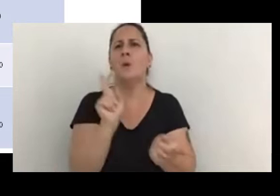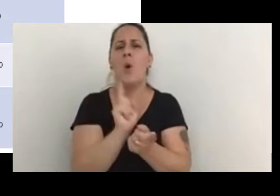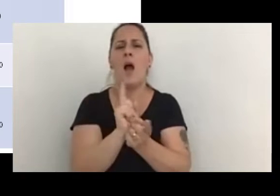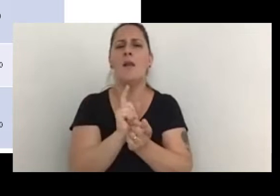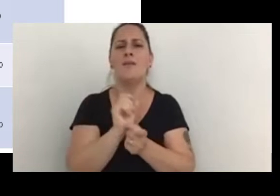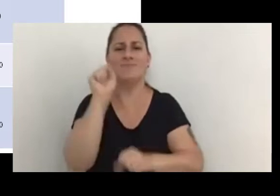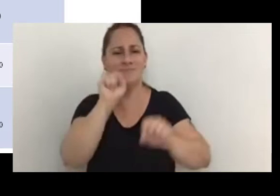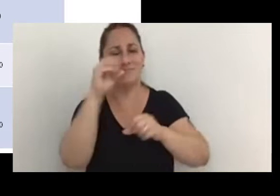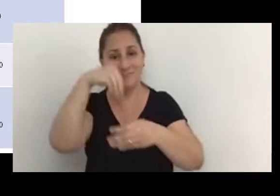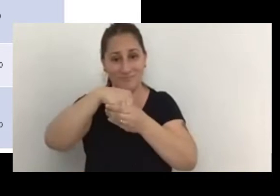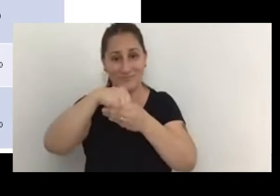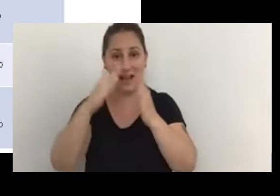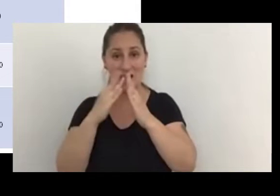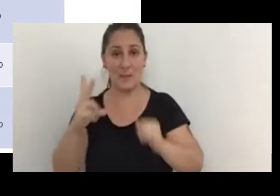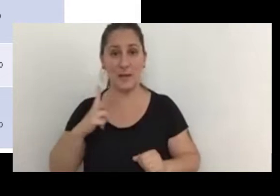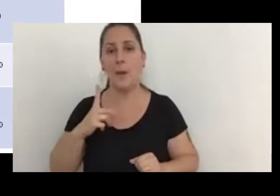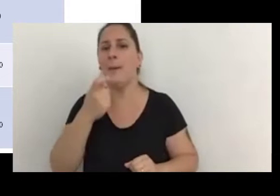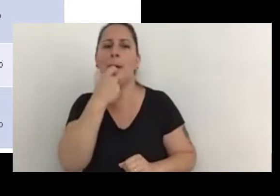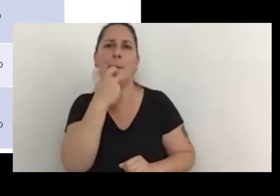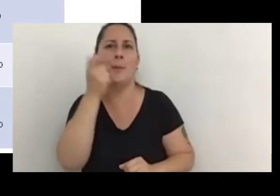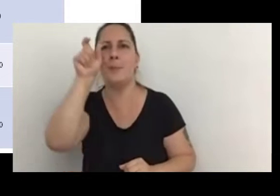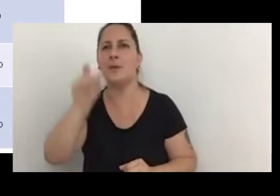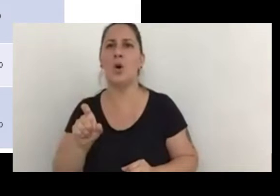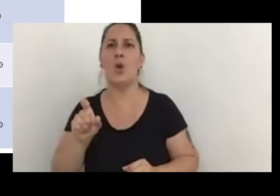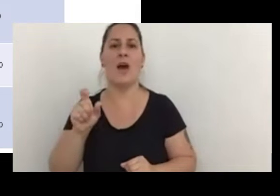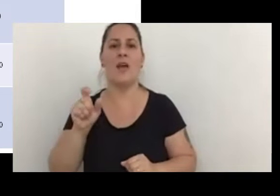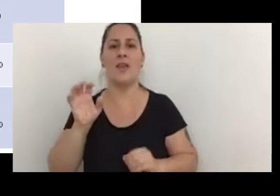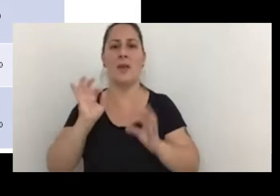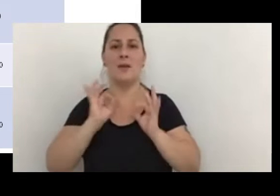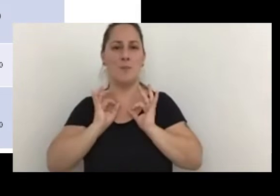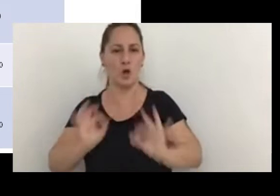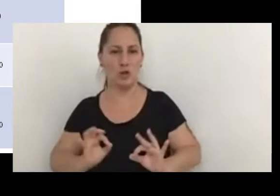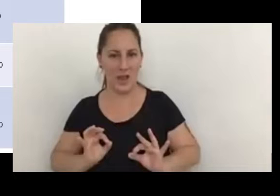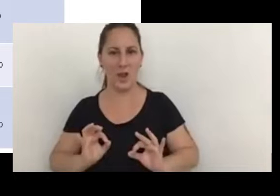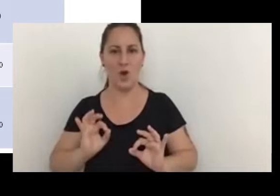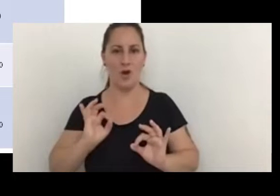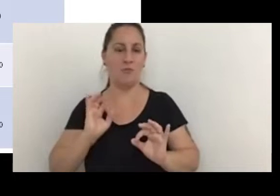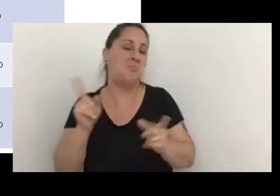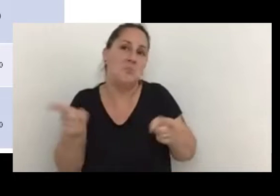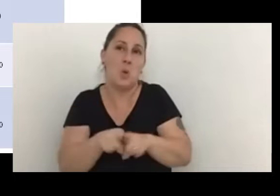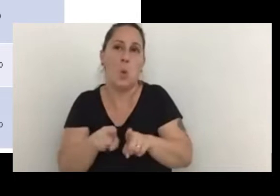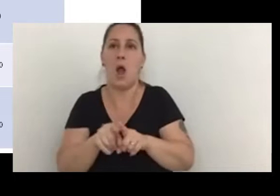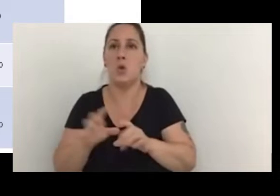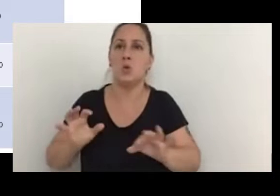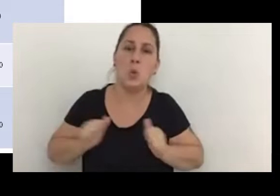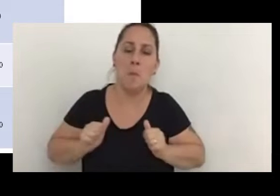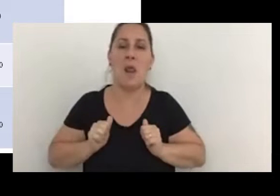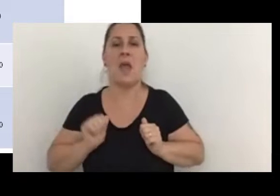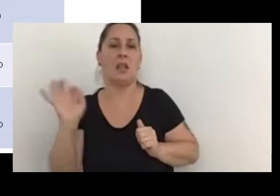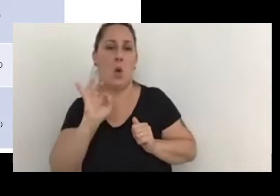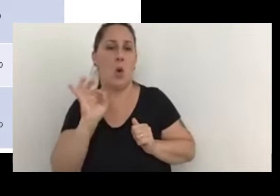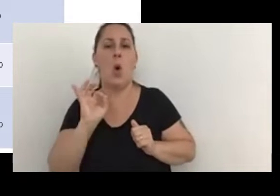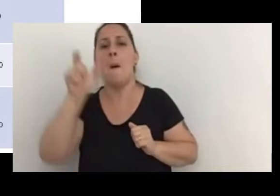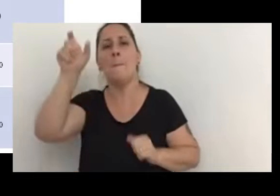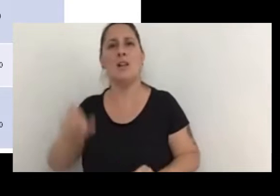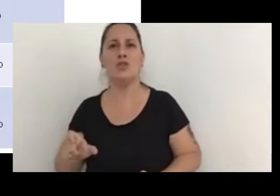casas particulares, por ejemplo, un encargado de edificio, así hiciera suplencias, o una persona